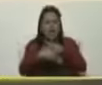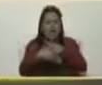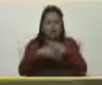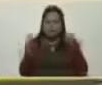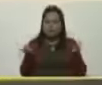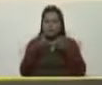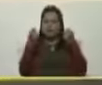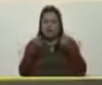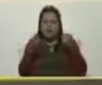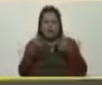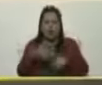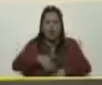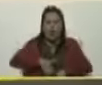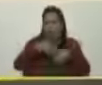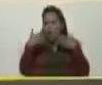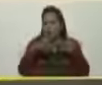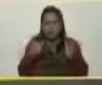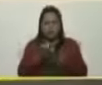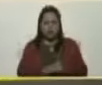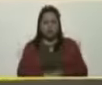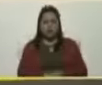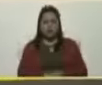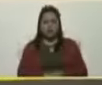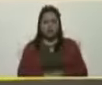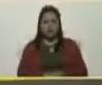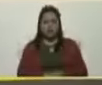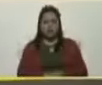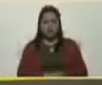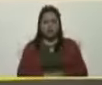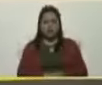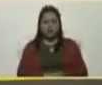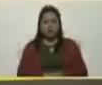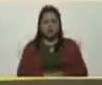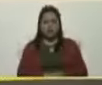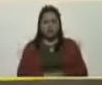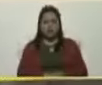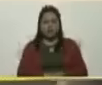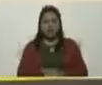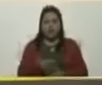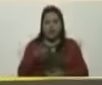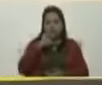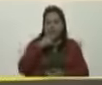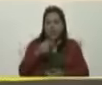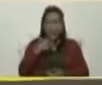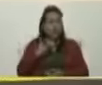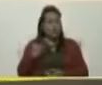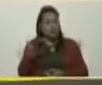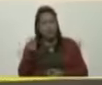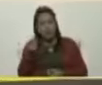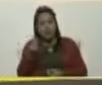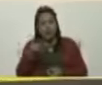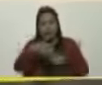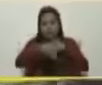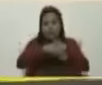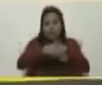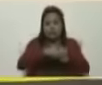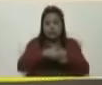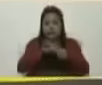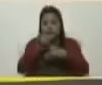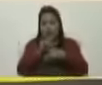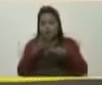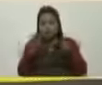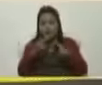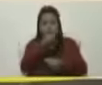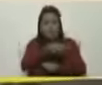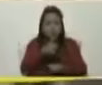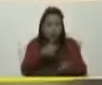pues es fácil porque yo manejo unas redes amplias donde tengo bastantes